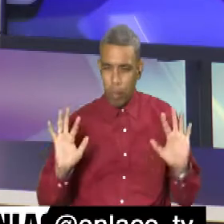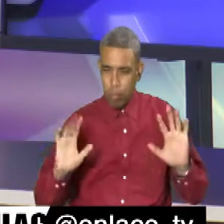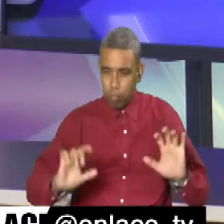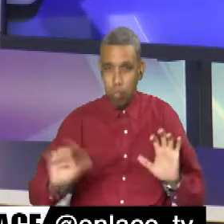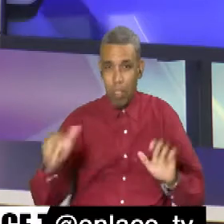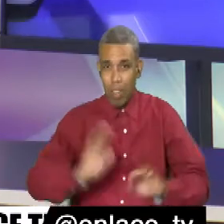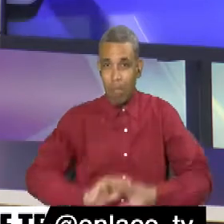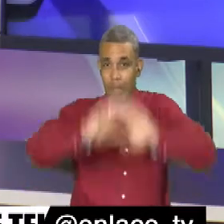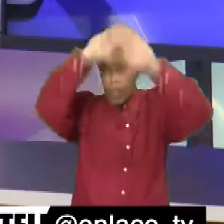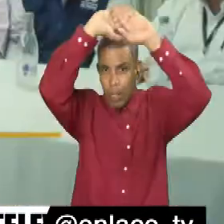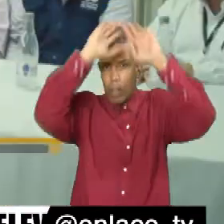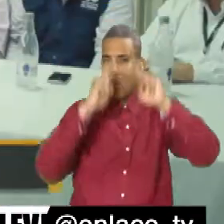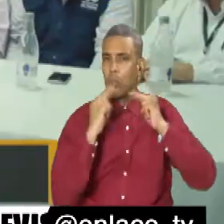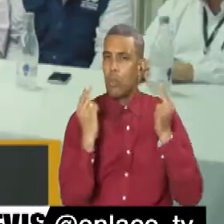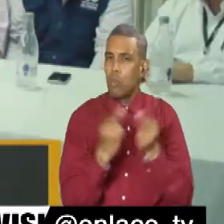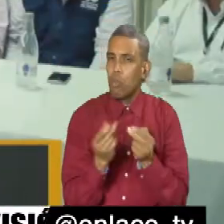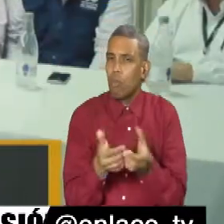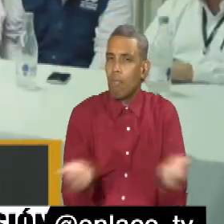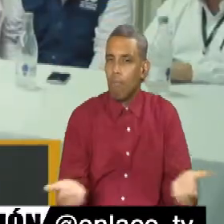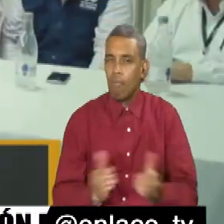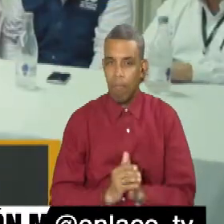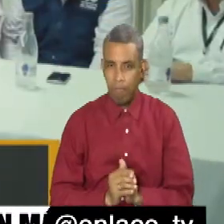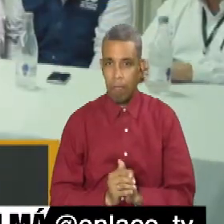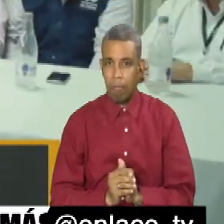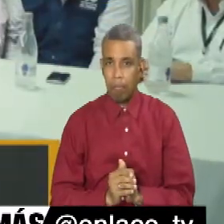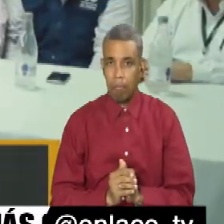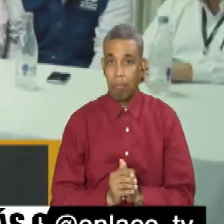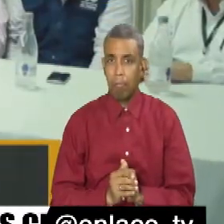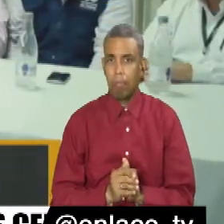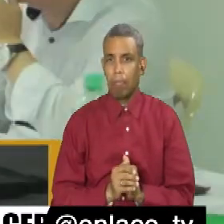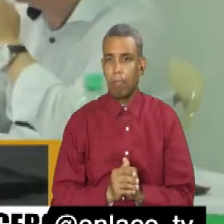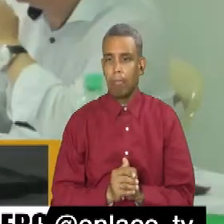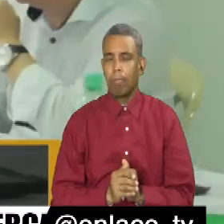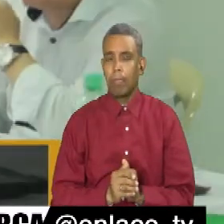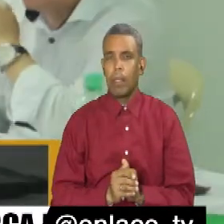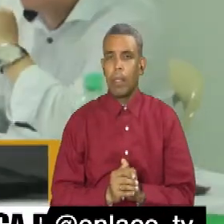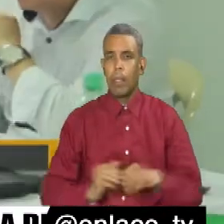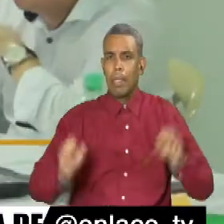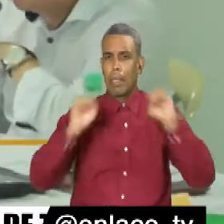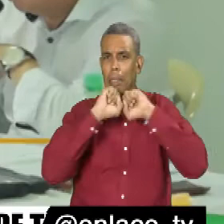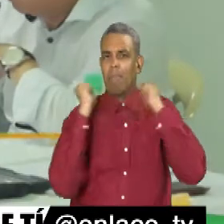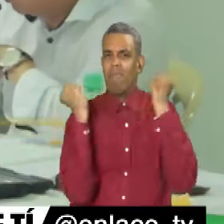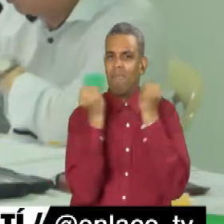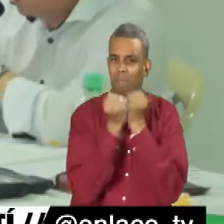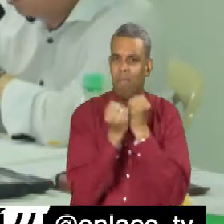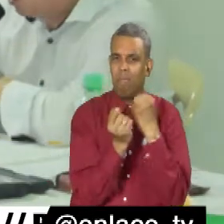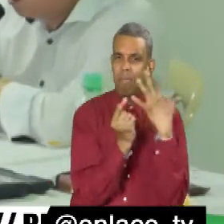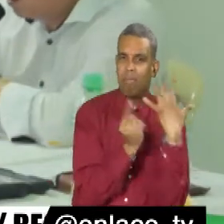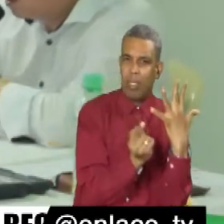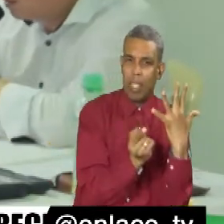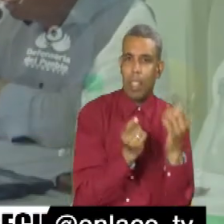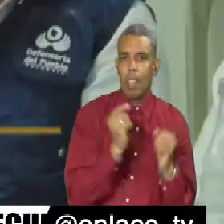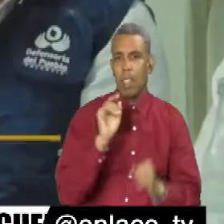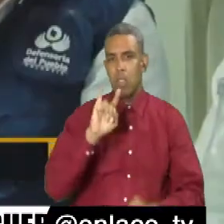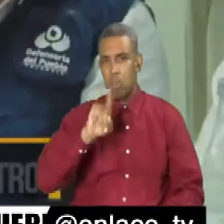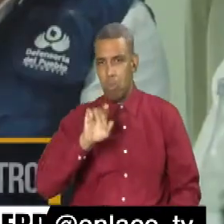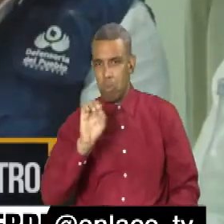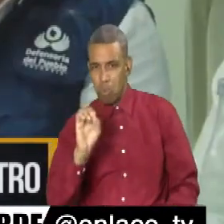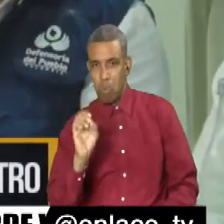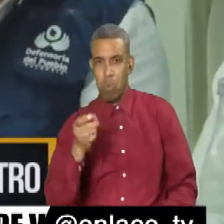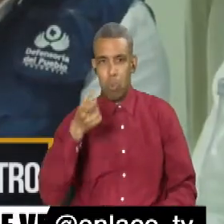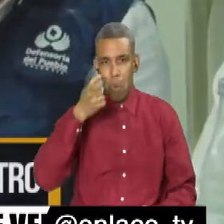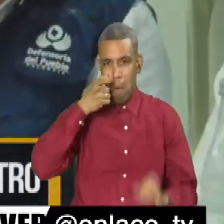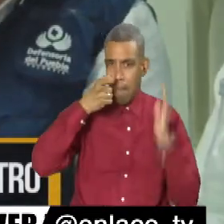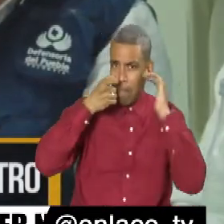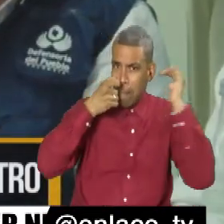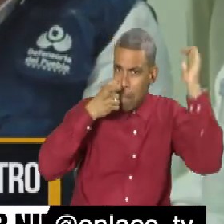Centro. Seis diputados de Santander, Ecopetrol, La Uso, líderes del Corregimiento del Centro, Procuraduría, Fiscalía General